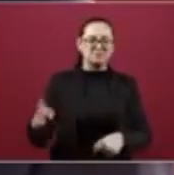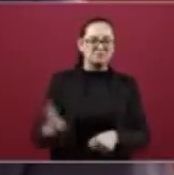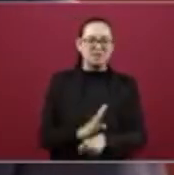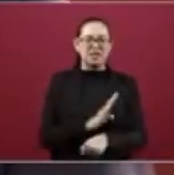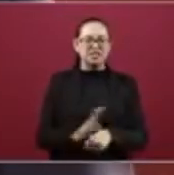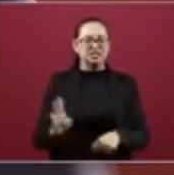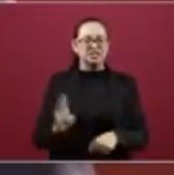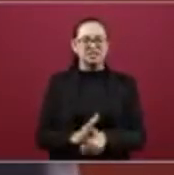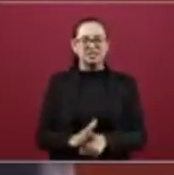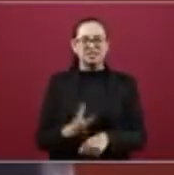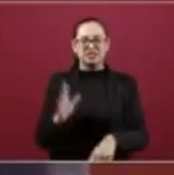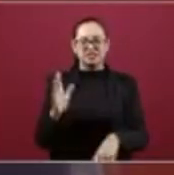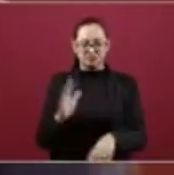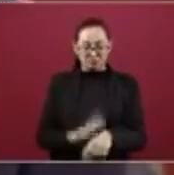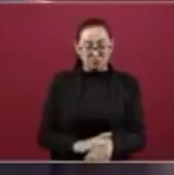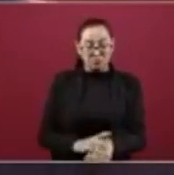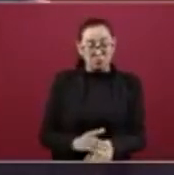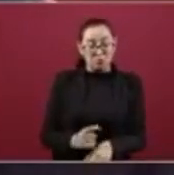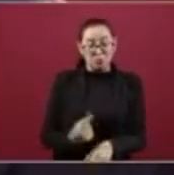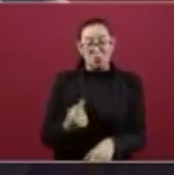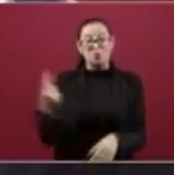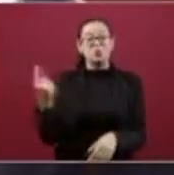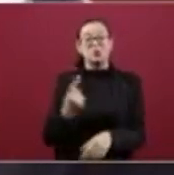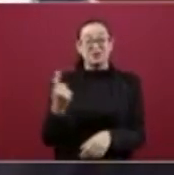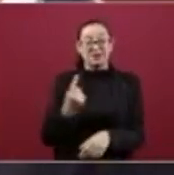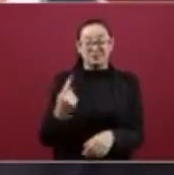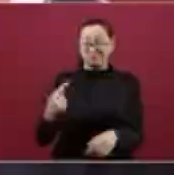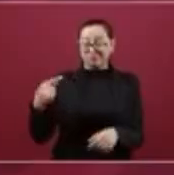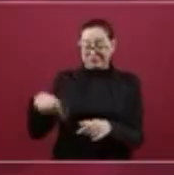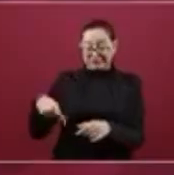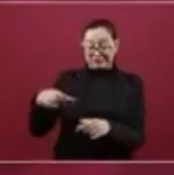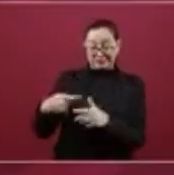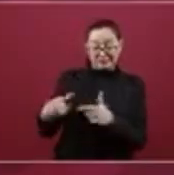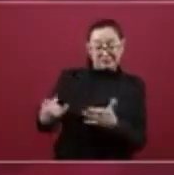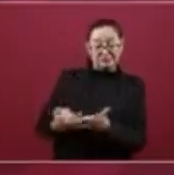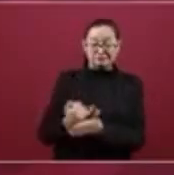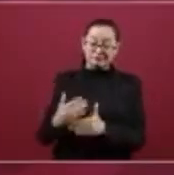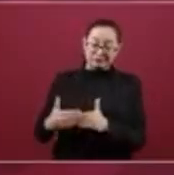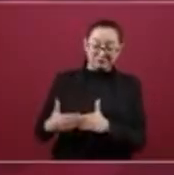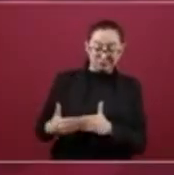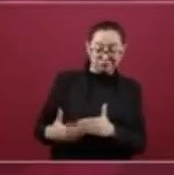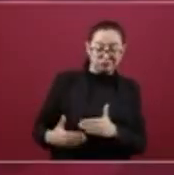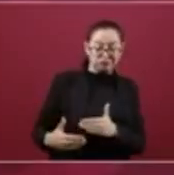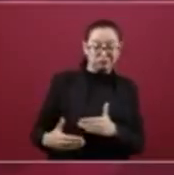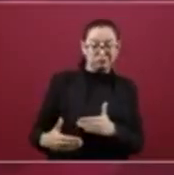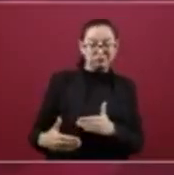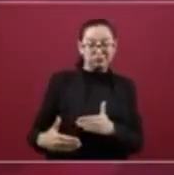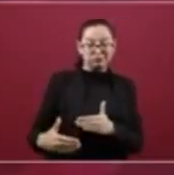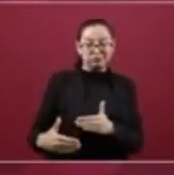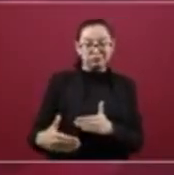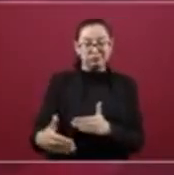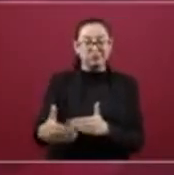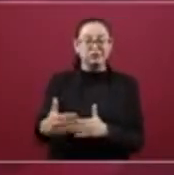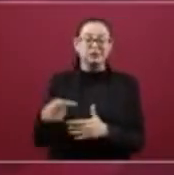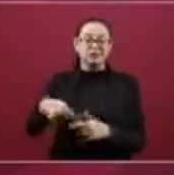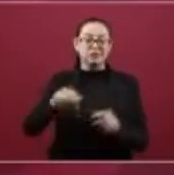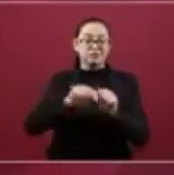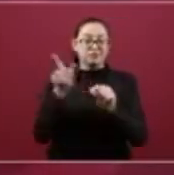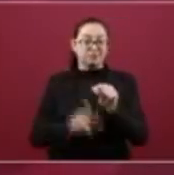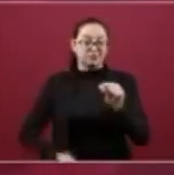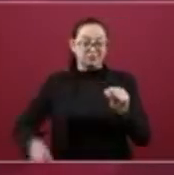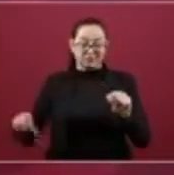porque desde entonces el petróleo ha ayudado al desarrollo del